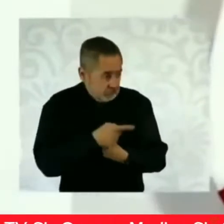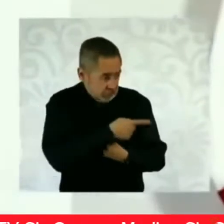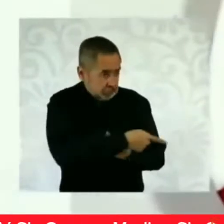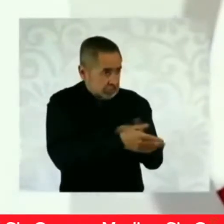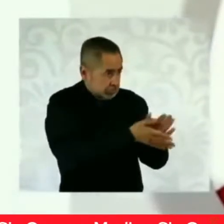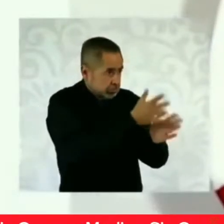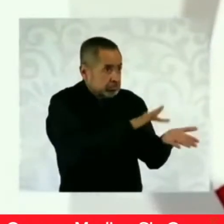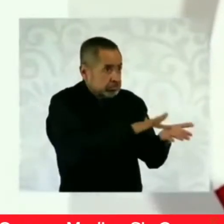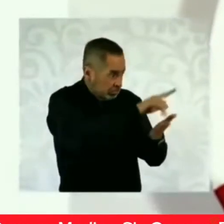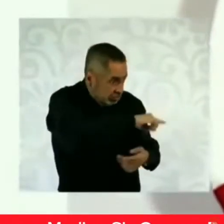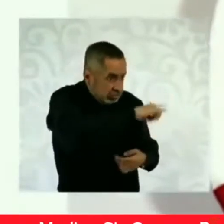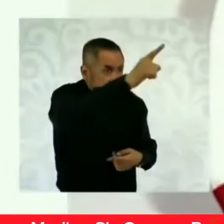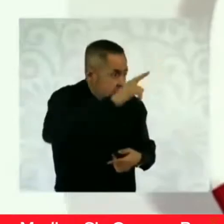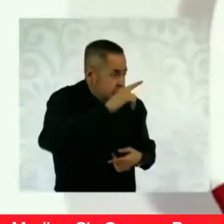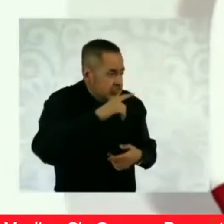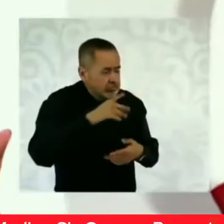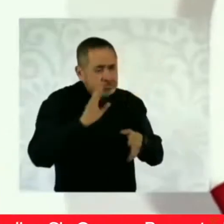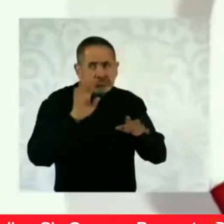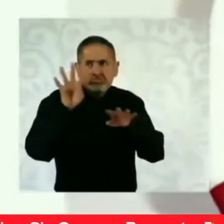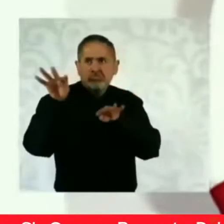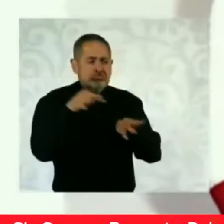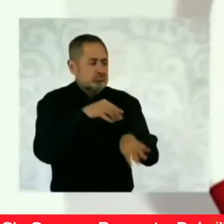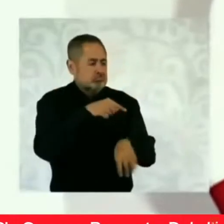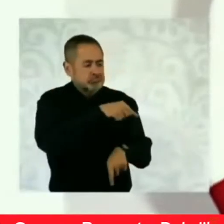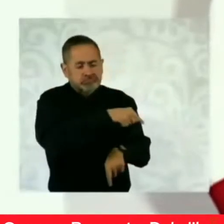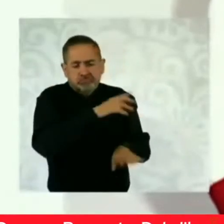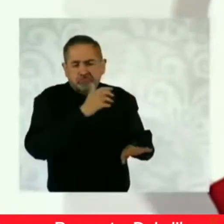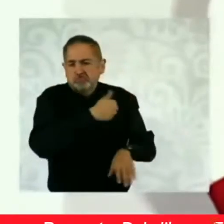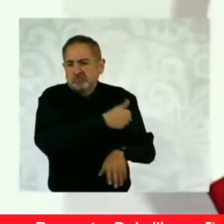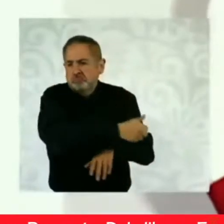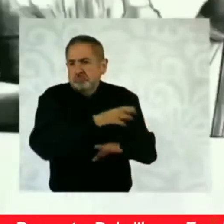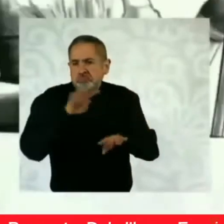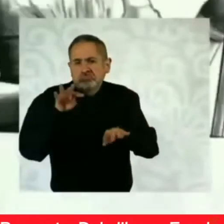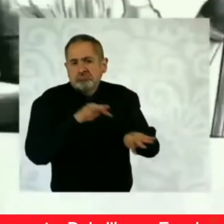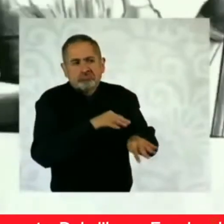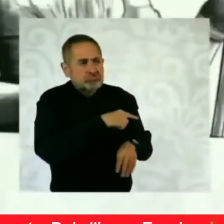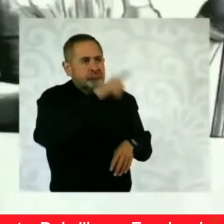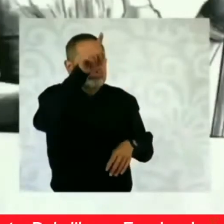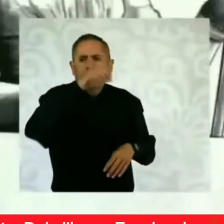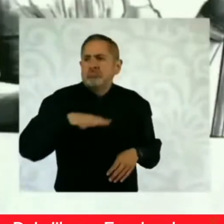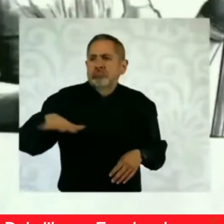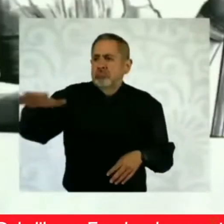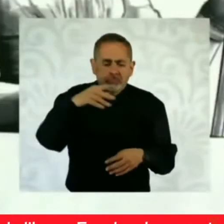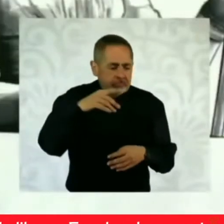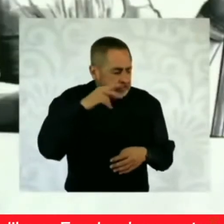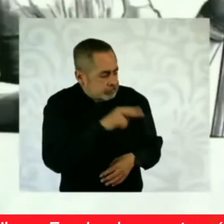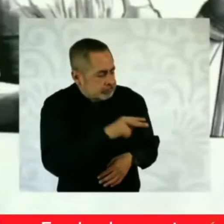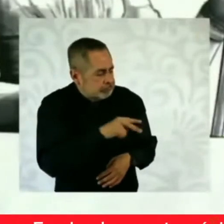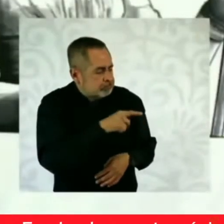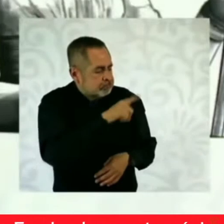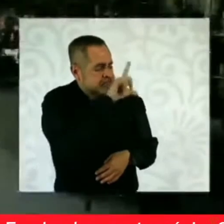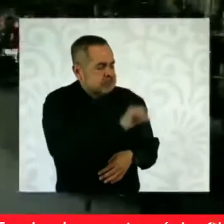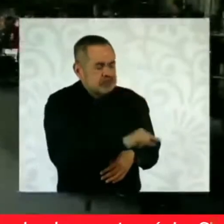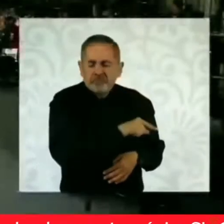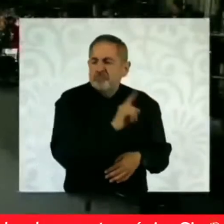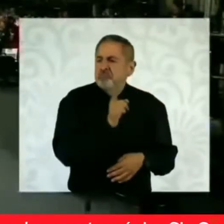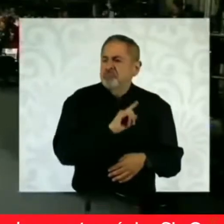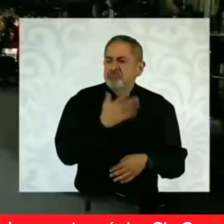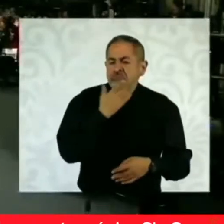pues los va a evaluar el pueblo de México. ¿Quién mejor que el pueblo de México en la historia para evaluarlos?